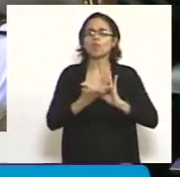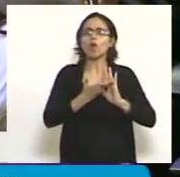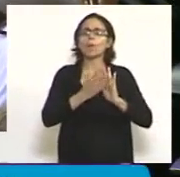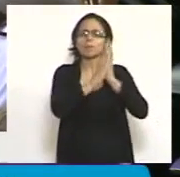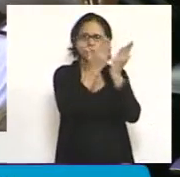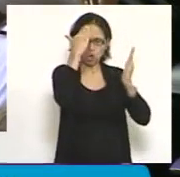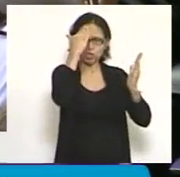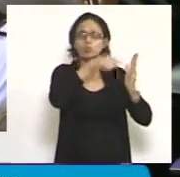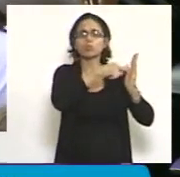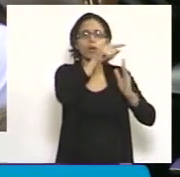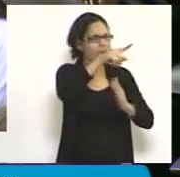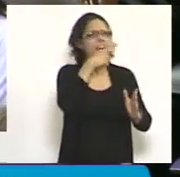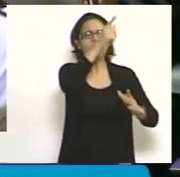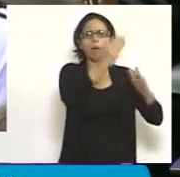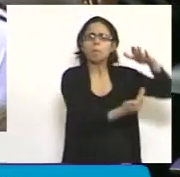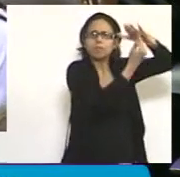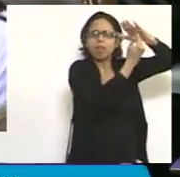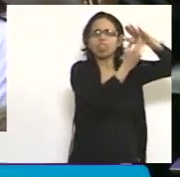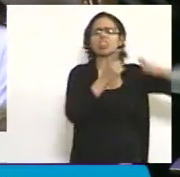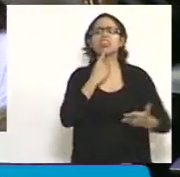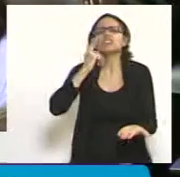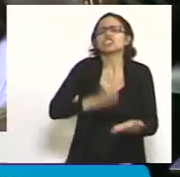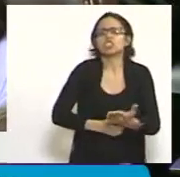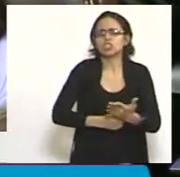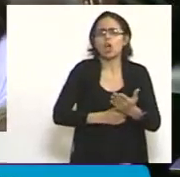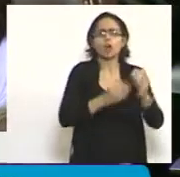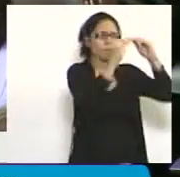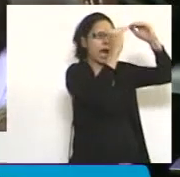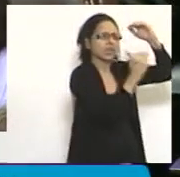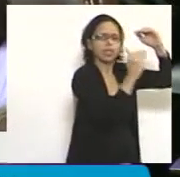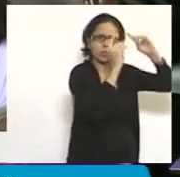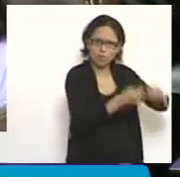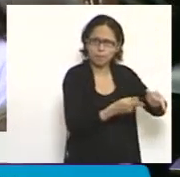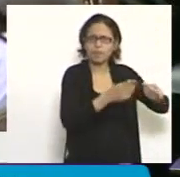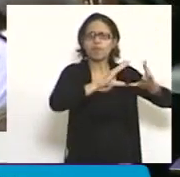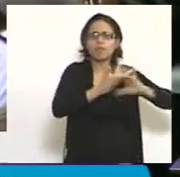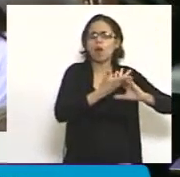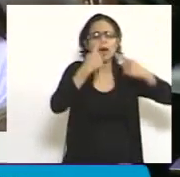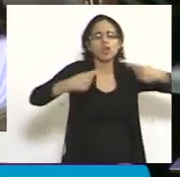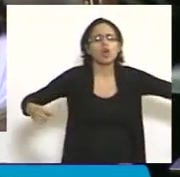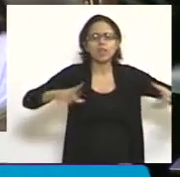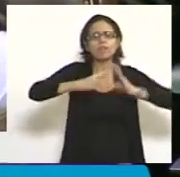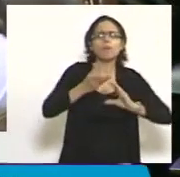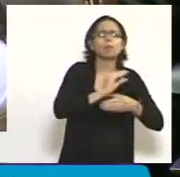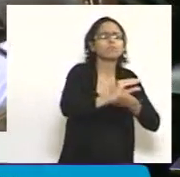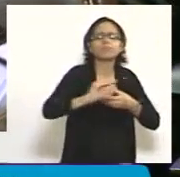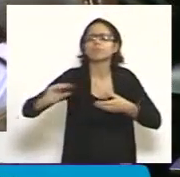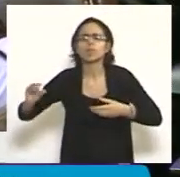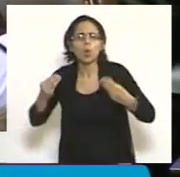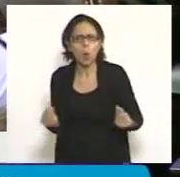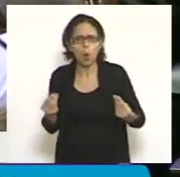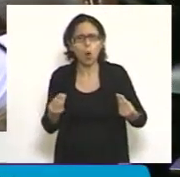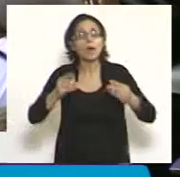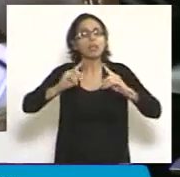de mandonear y decidir en el Consejo de la Magistratura en la utilización de recursos y las